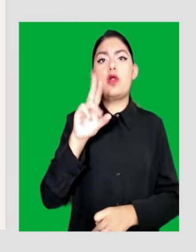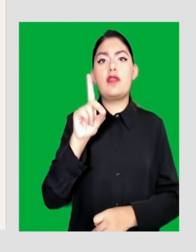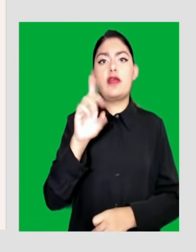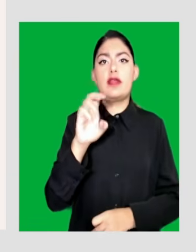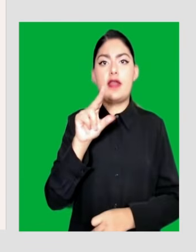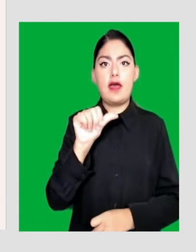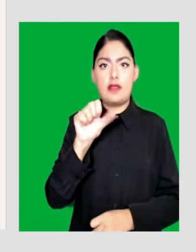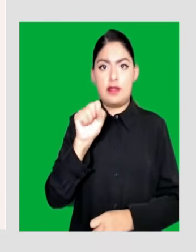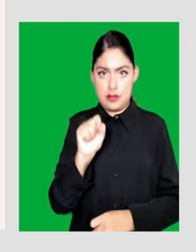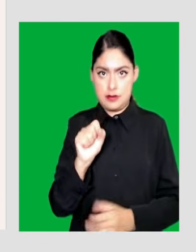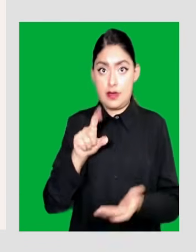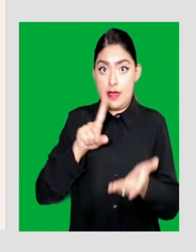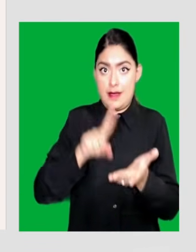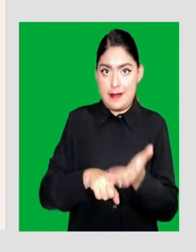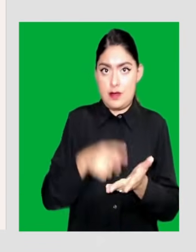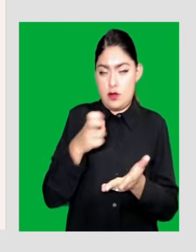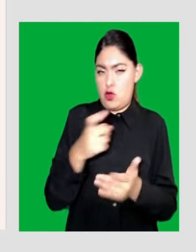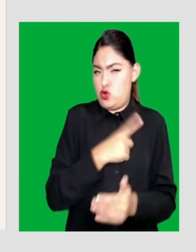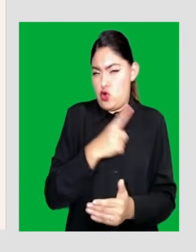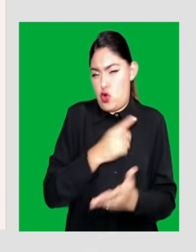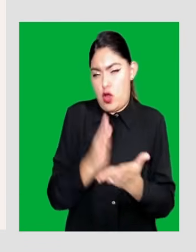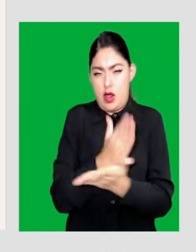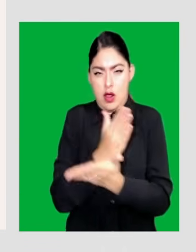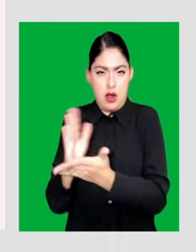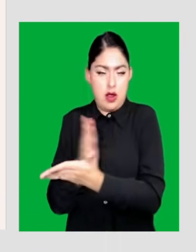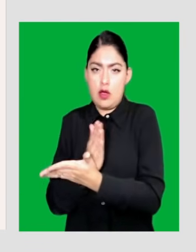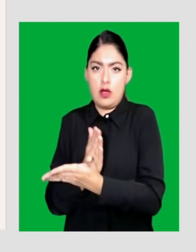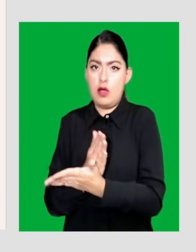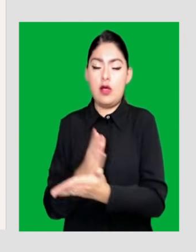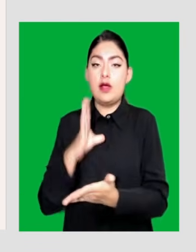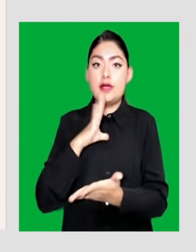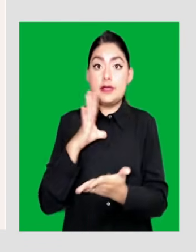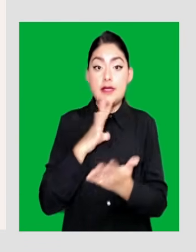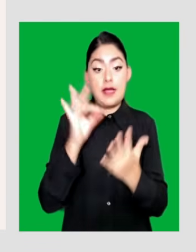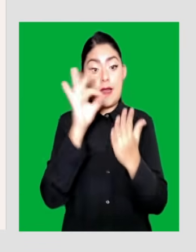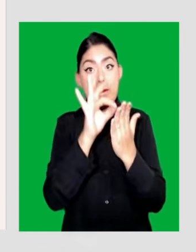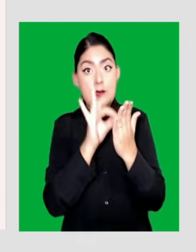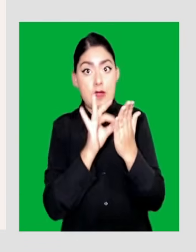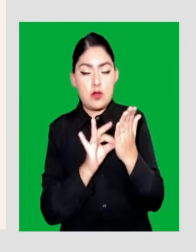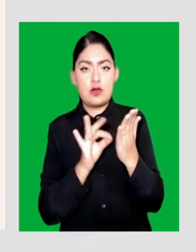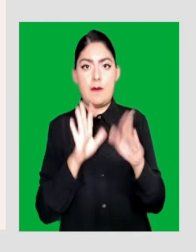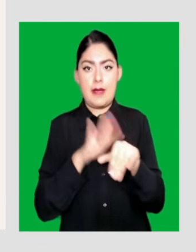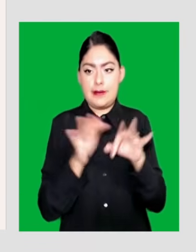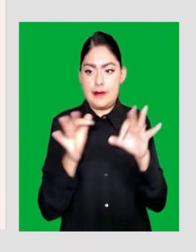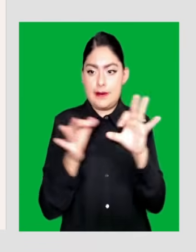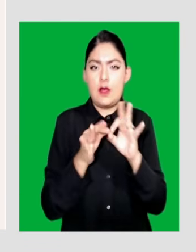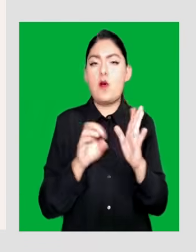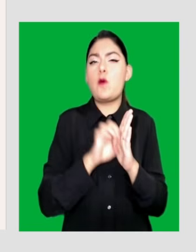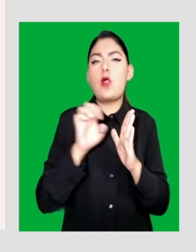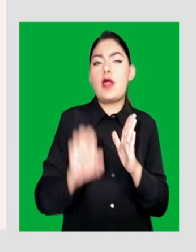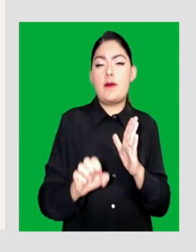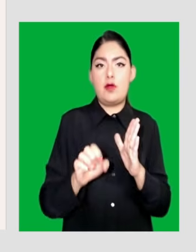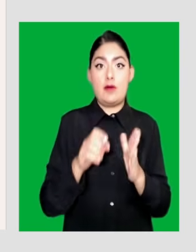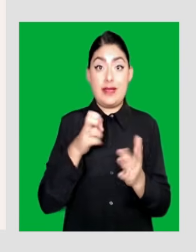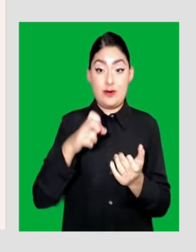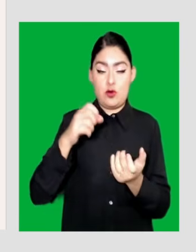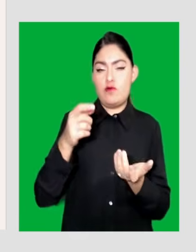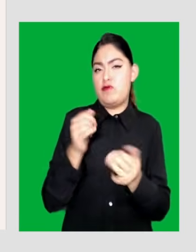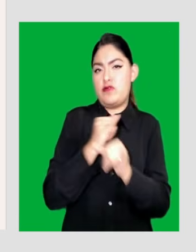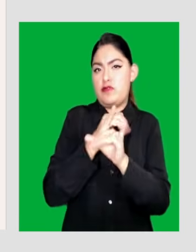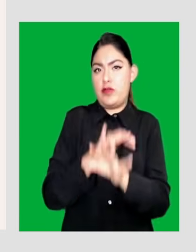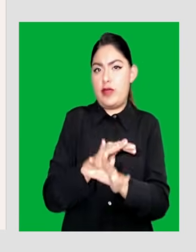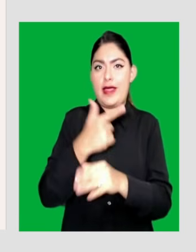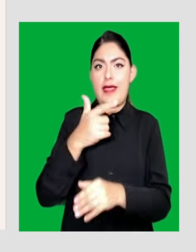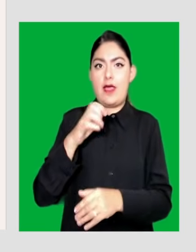dato georreferenciado es simplemente un elemento en el espacio que se define por coordenadas. Pero no es solo un elemento en un